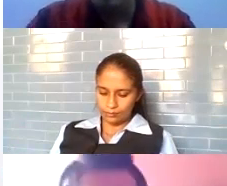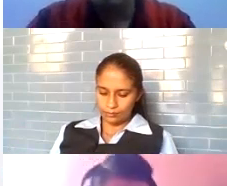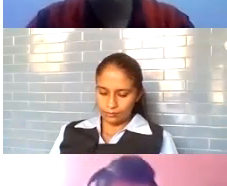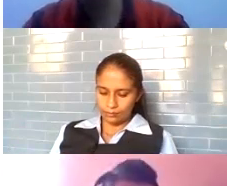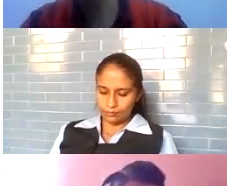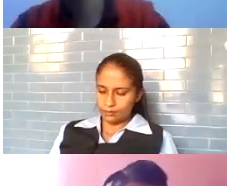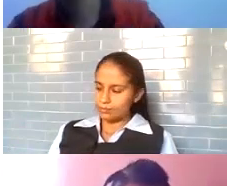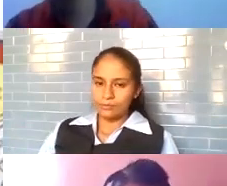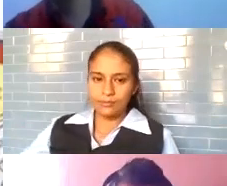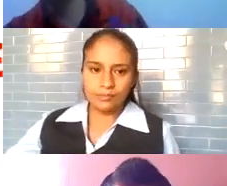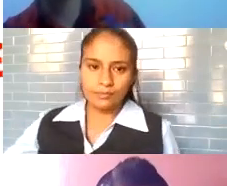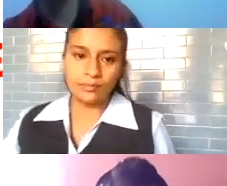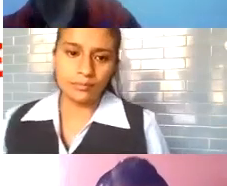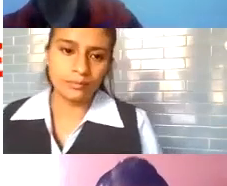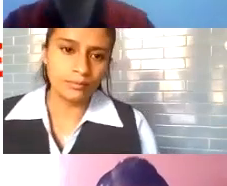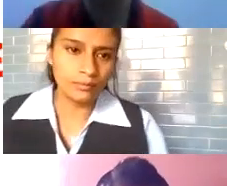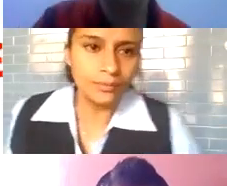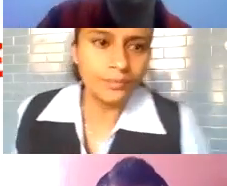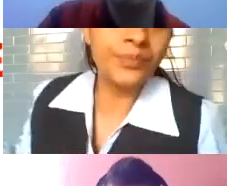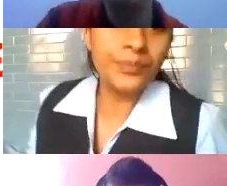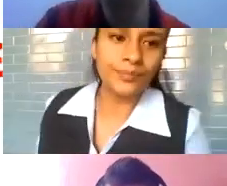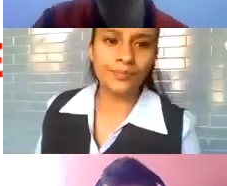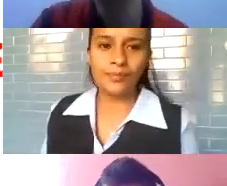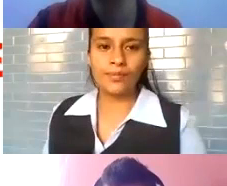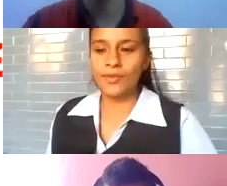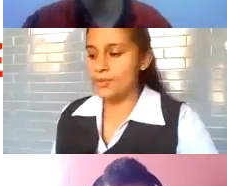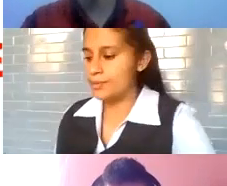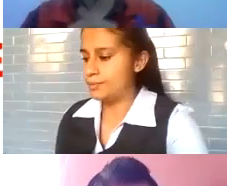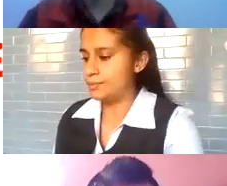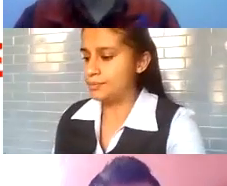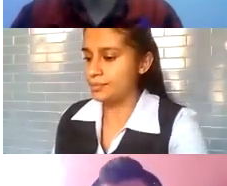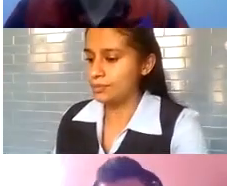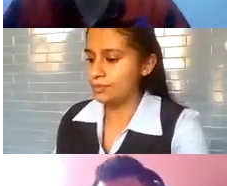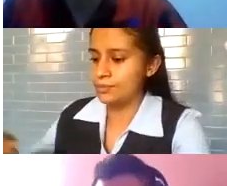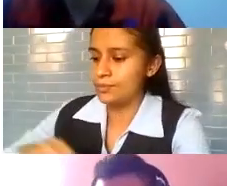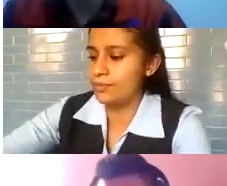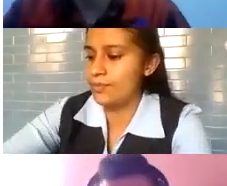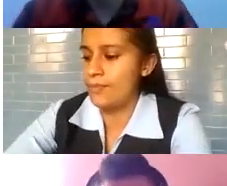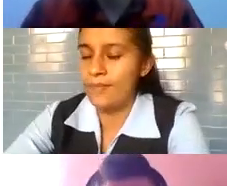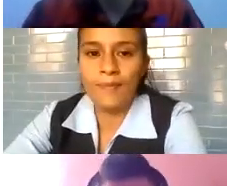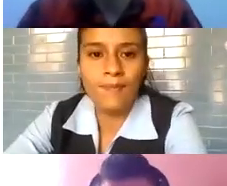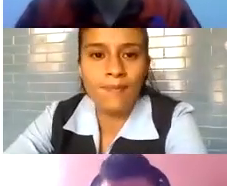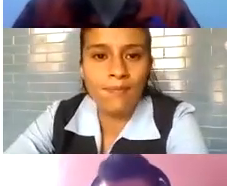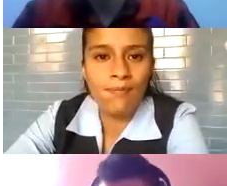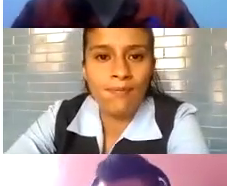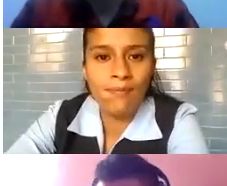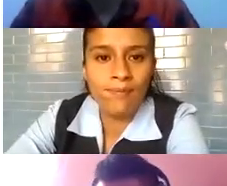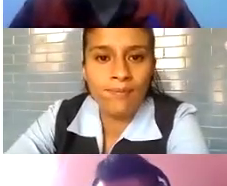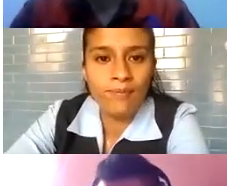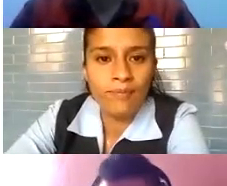No, En primeros auxilios es todo un mundo y muchas veces es muy complicado captar la información, entender los